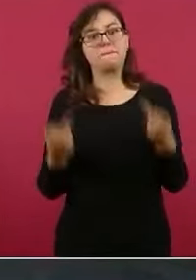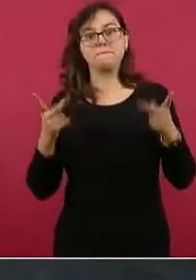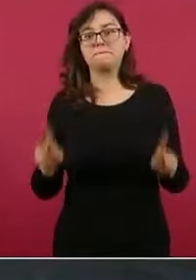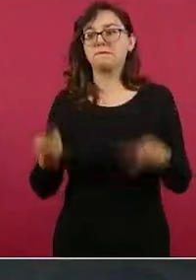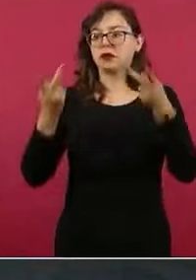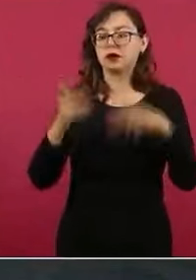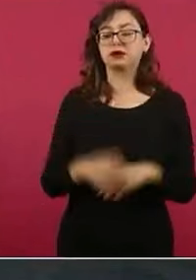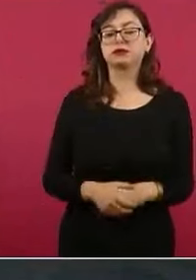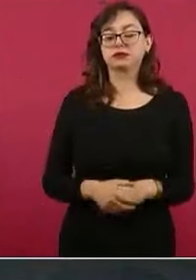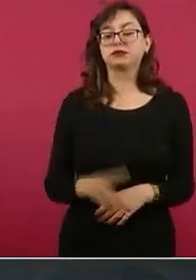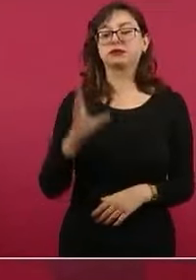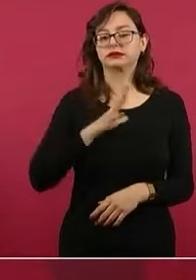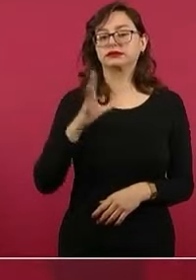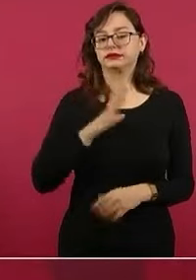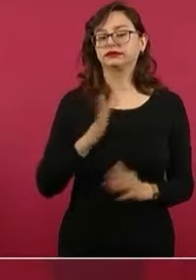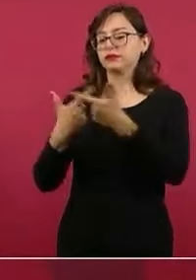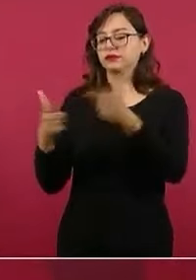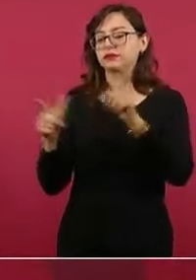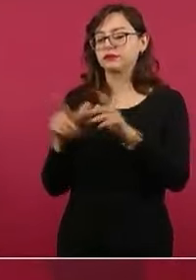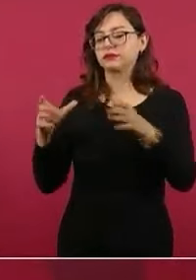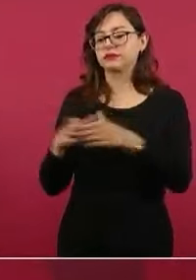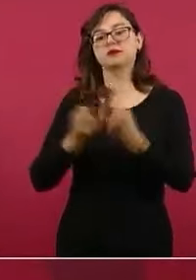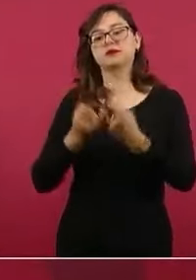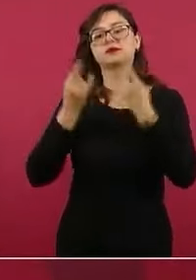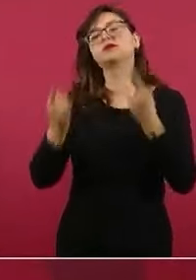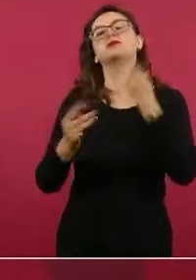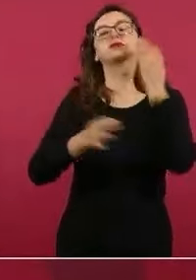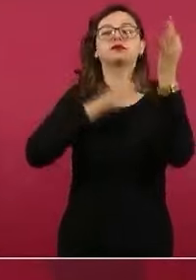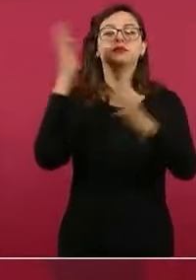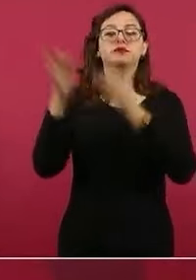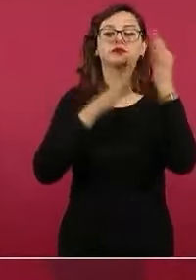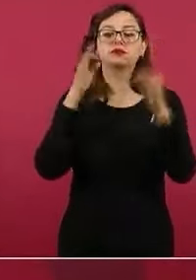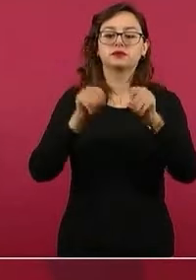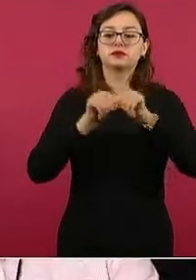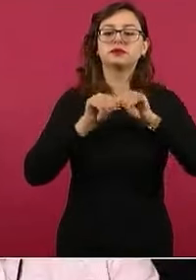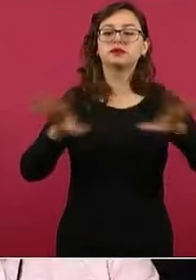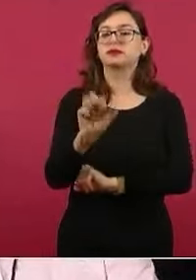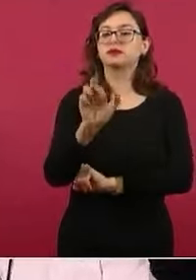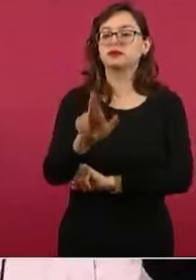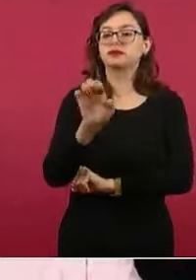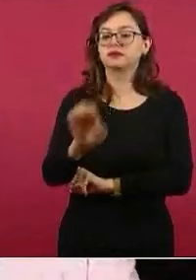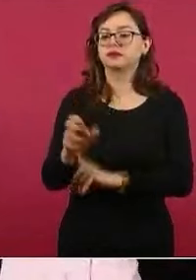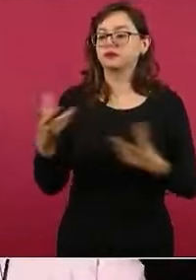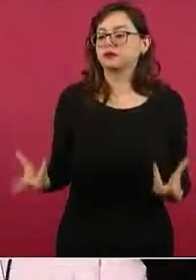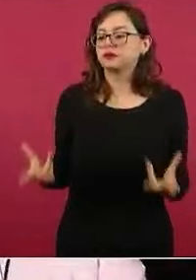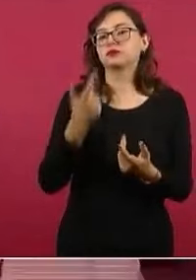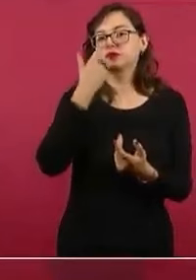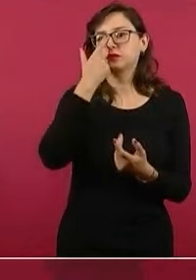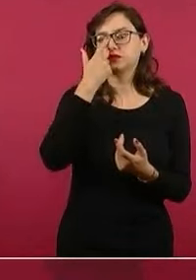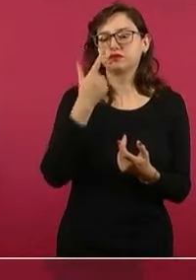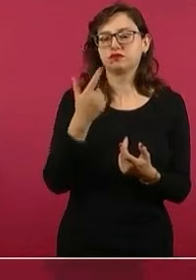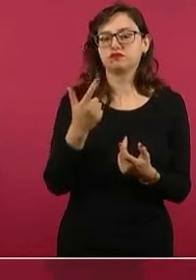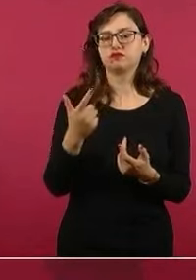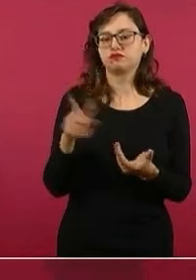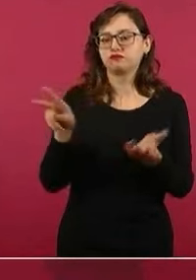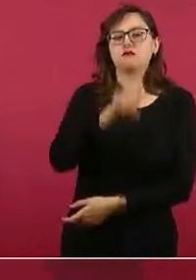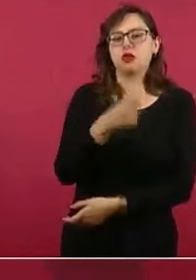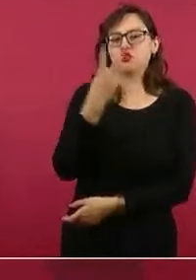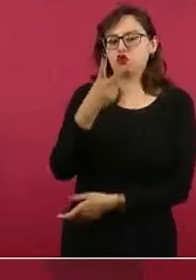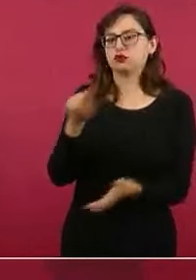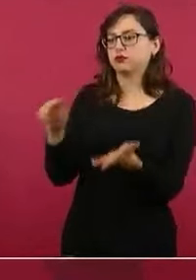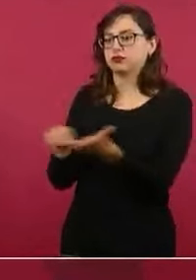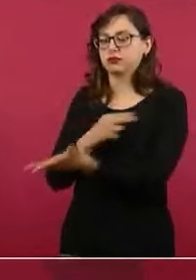Grupo de Memoria Histórica con Relaciones Exteriores. He firmado 2 documentos,